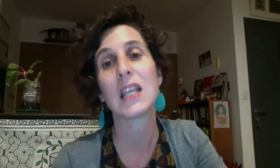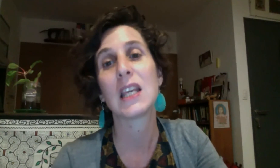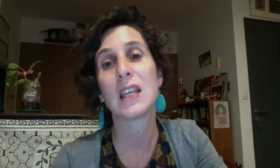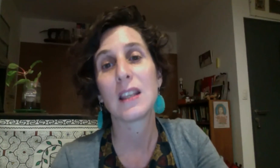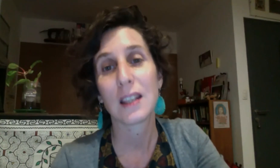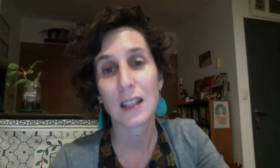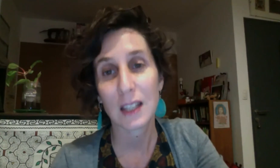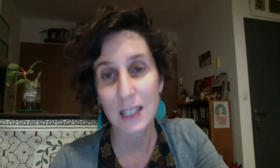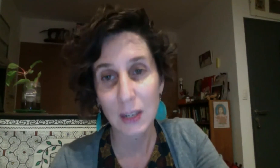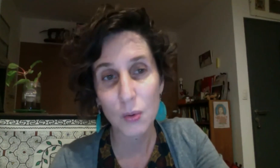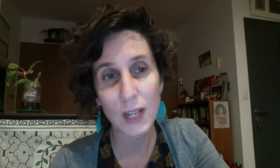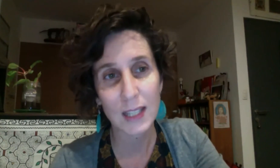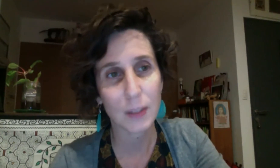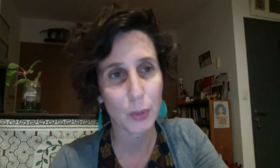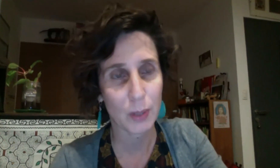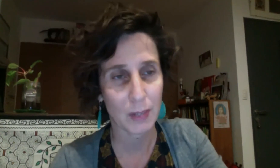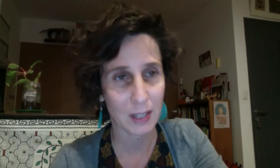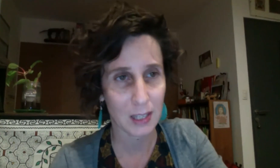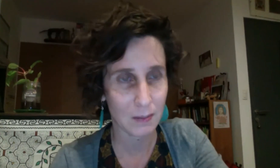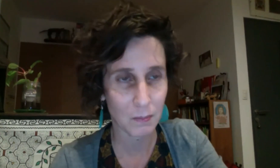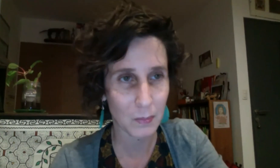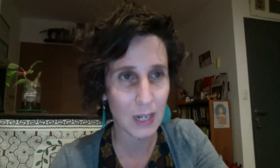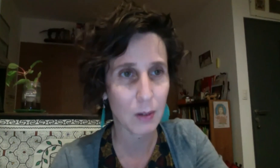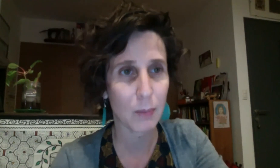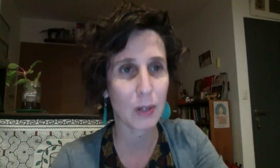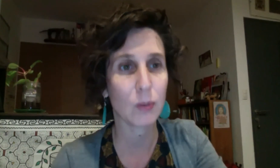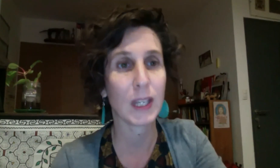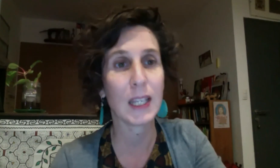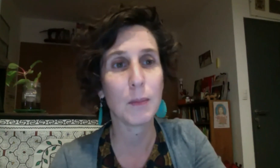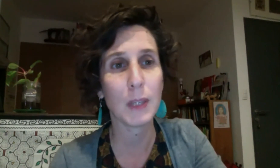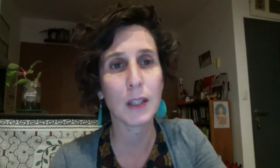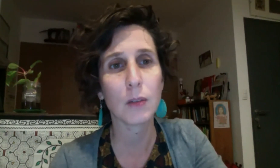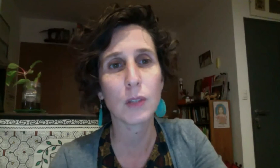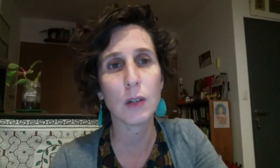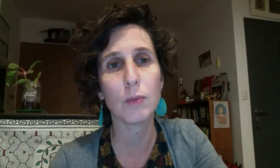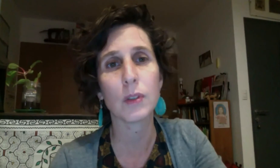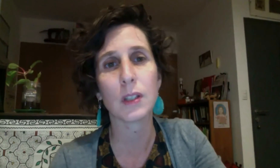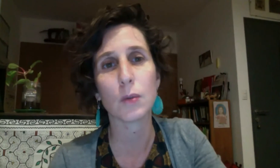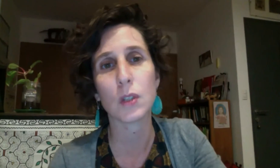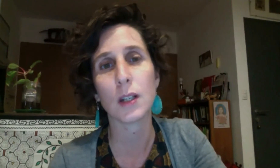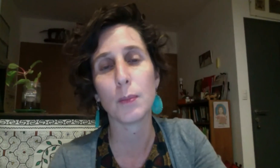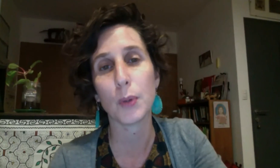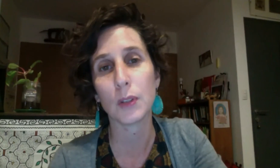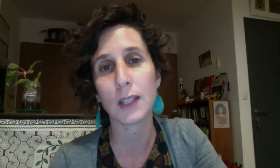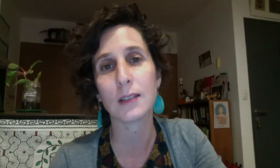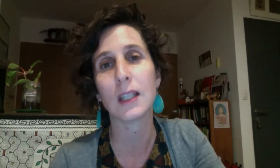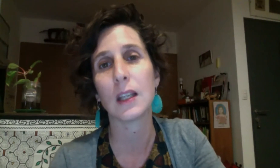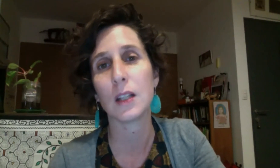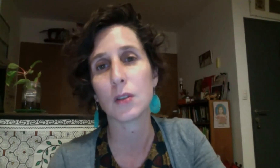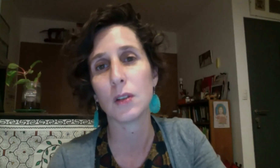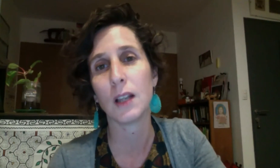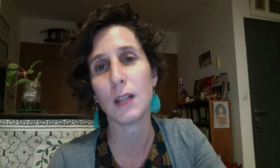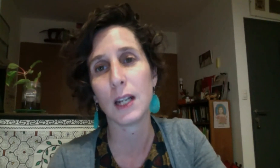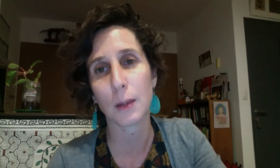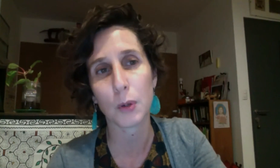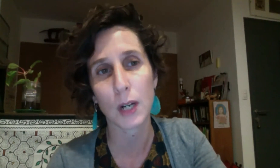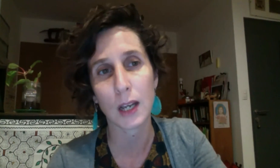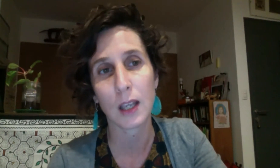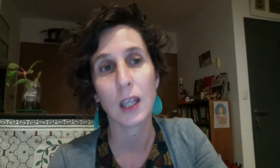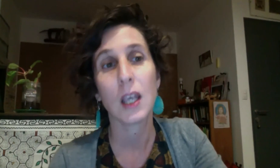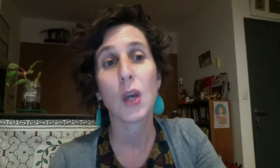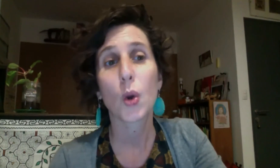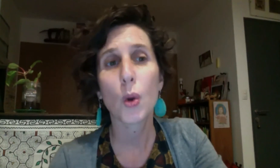en según este poema. Y leo la pregunta. Invita a tus alumnos a escuchar el podcast El soldado y la